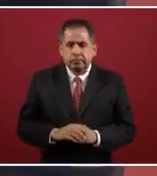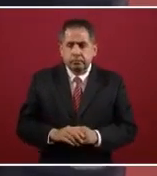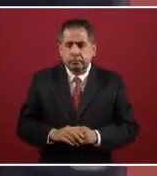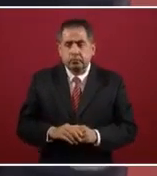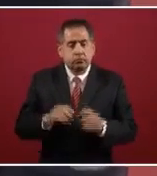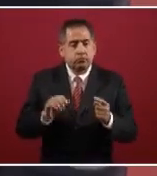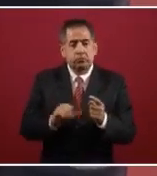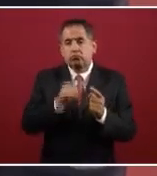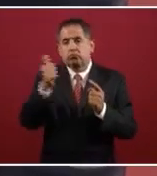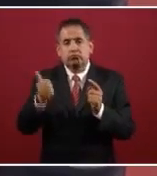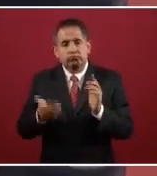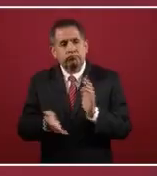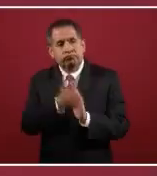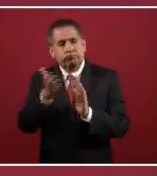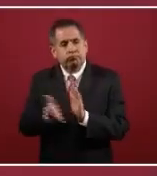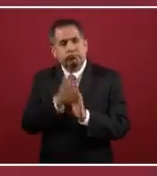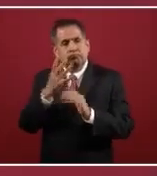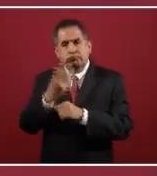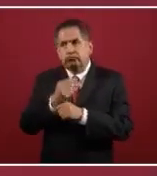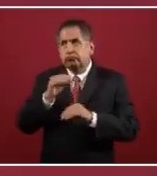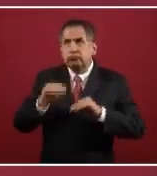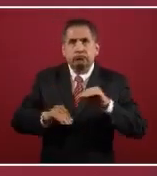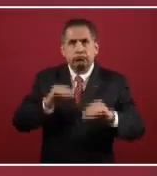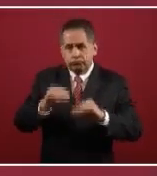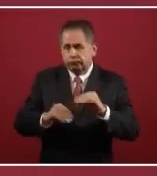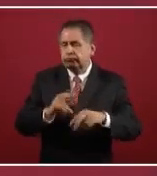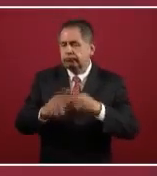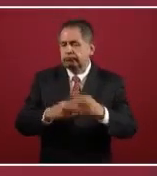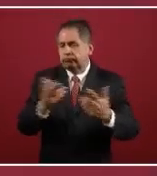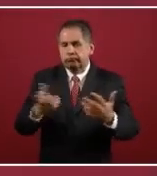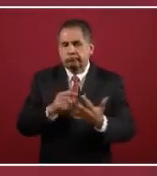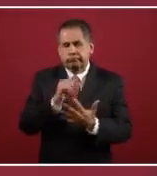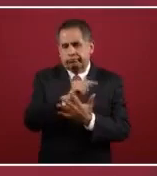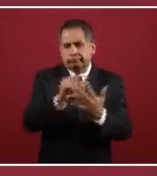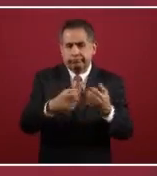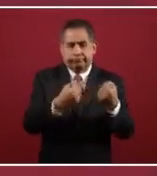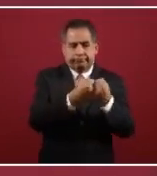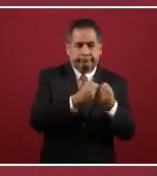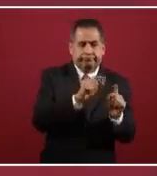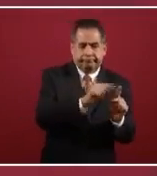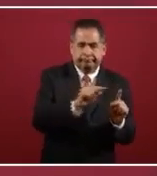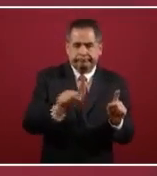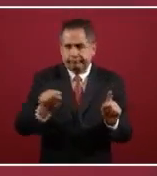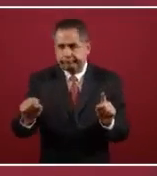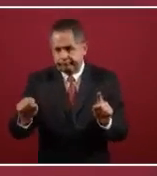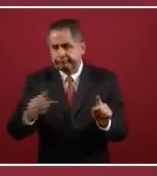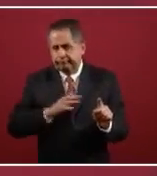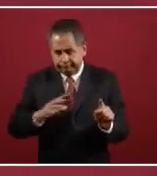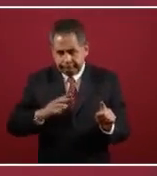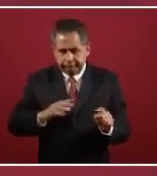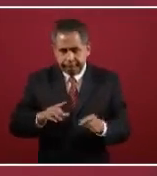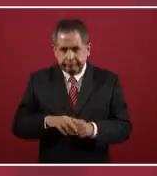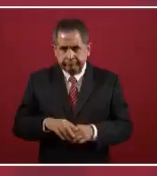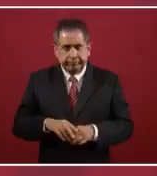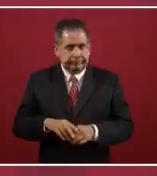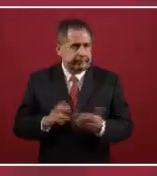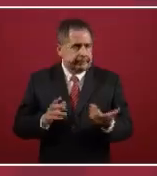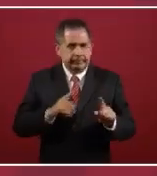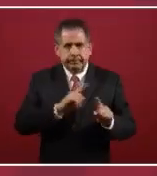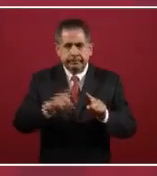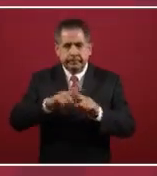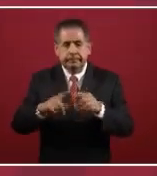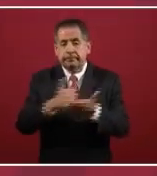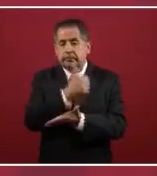otras obras que se están llevando a cabo en la frontera, en todas las